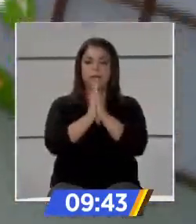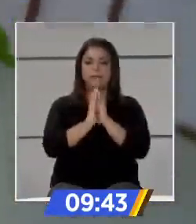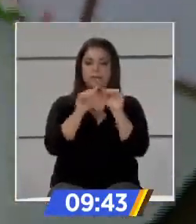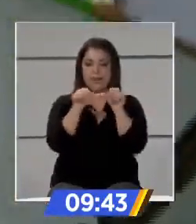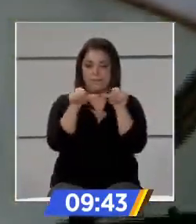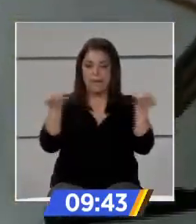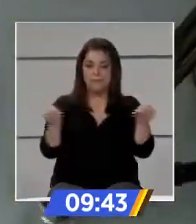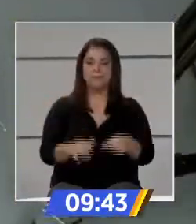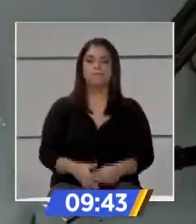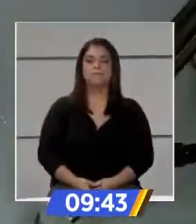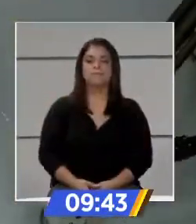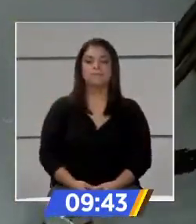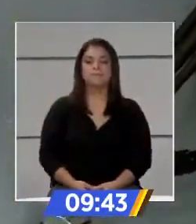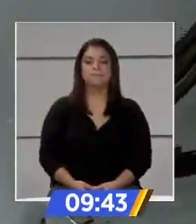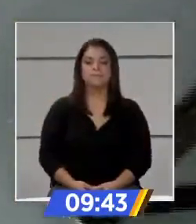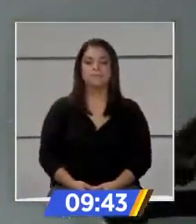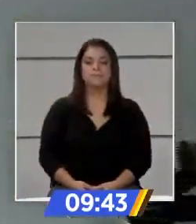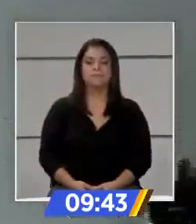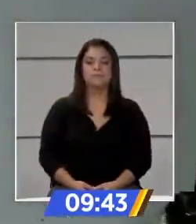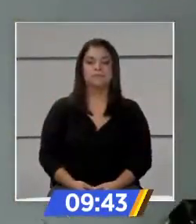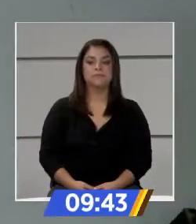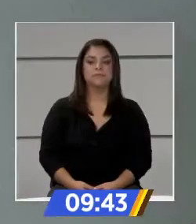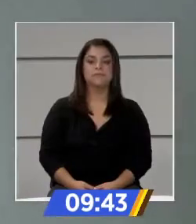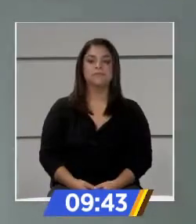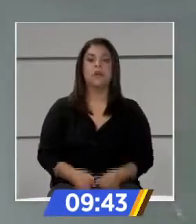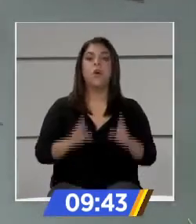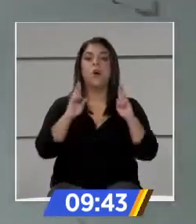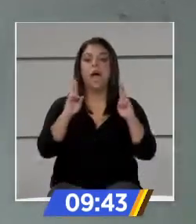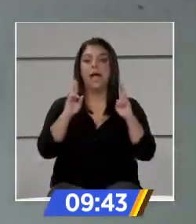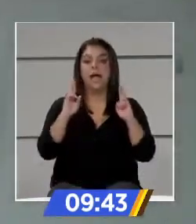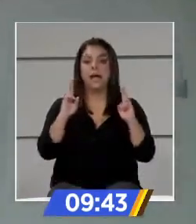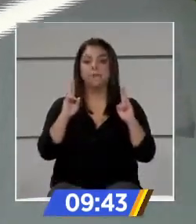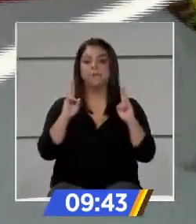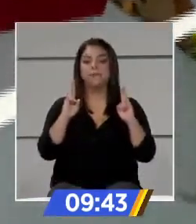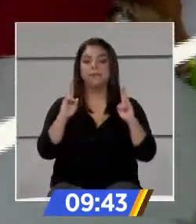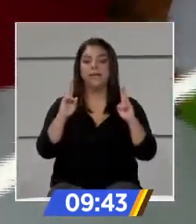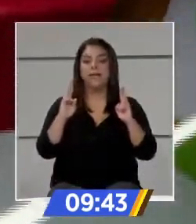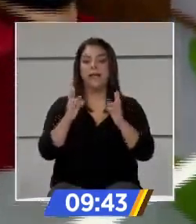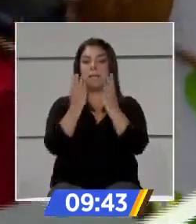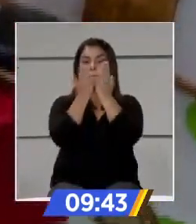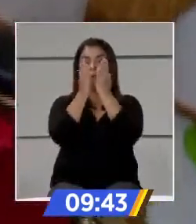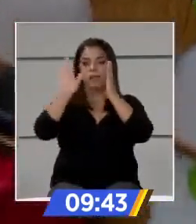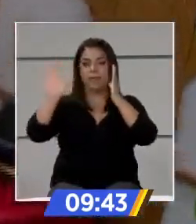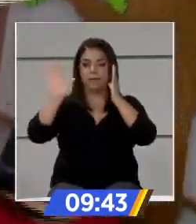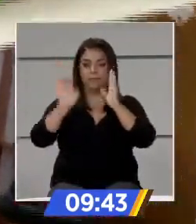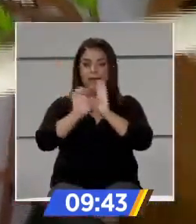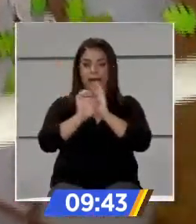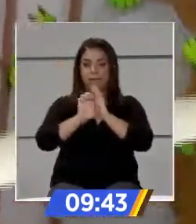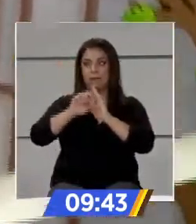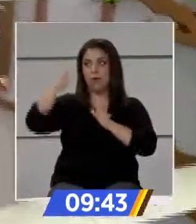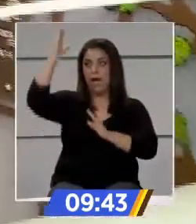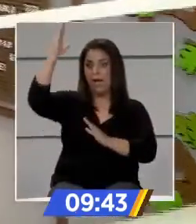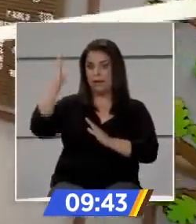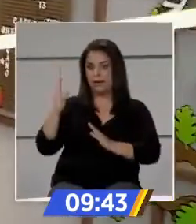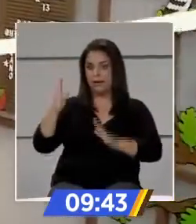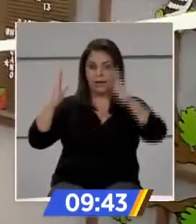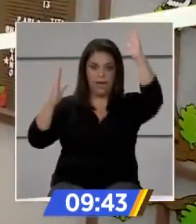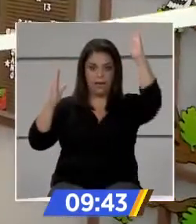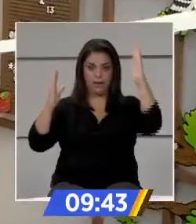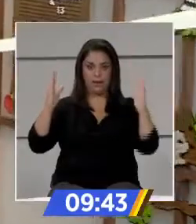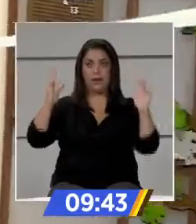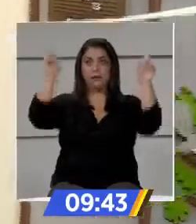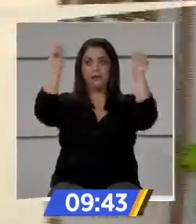Exactamente. Chicos, lo ideal sería que lo hicieran en el borde de una puerta abierta. Entonces se pega, digamos, del extremo superior de la puerta